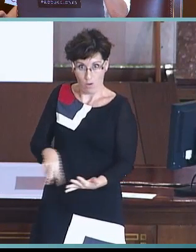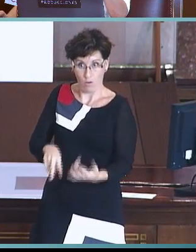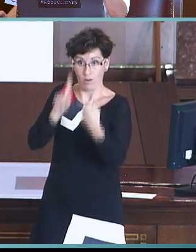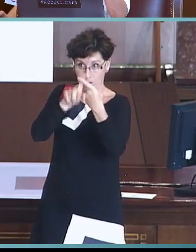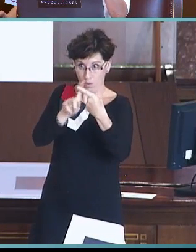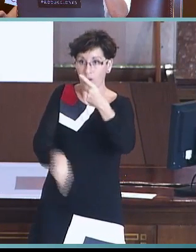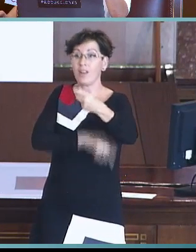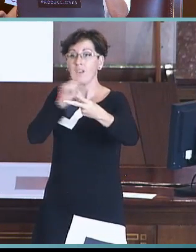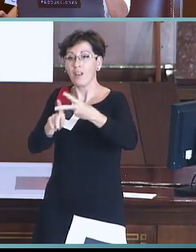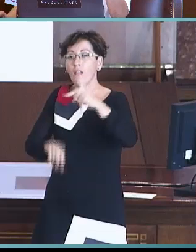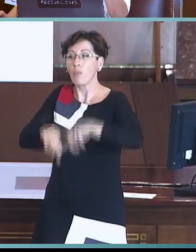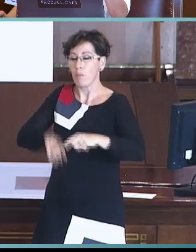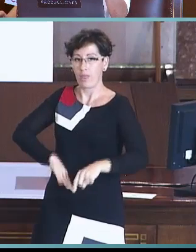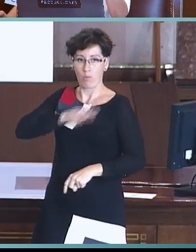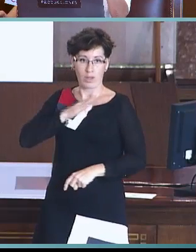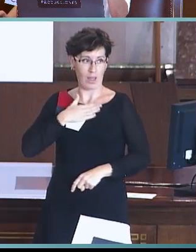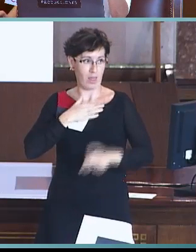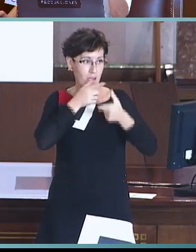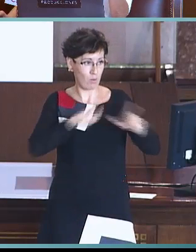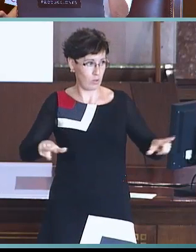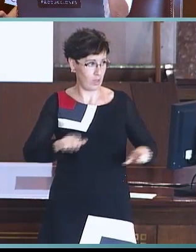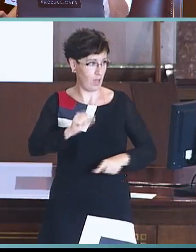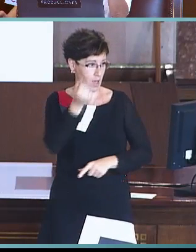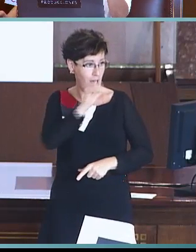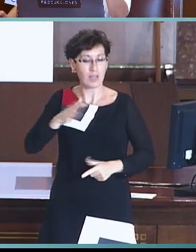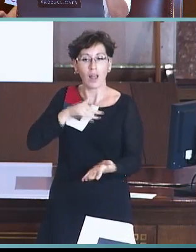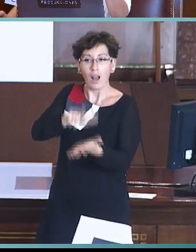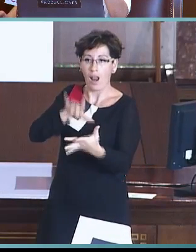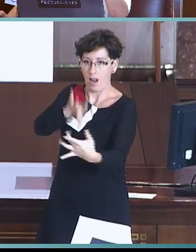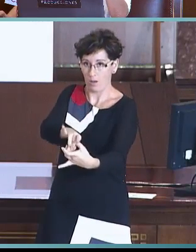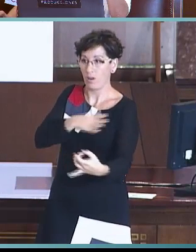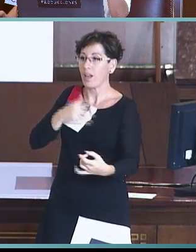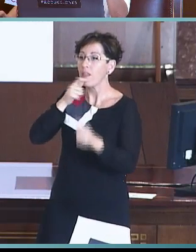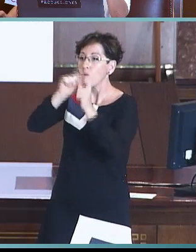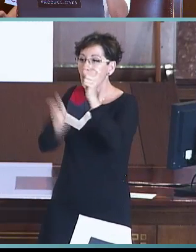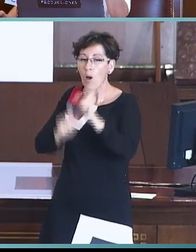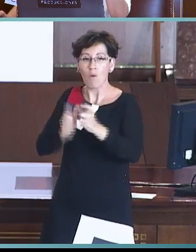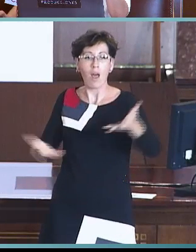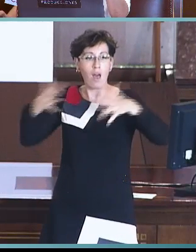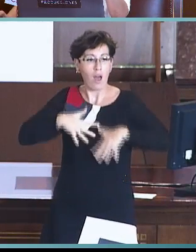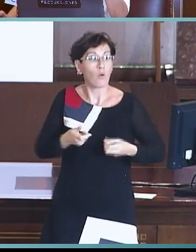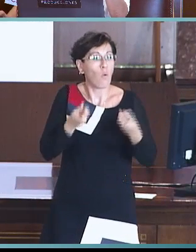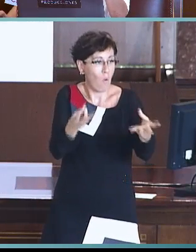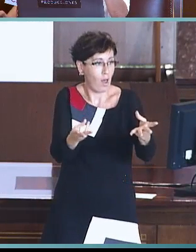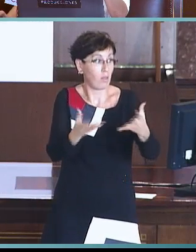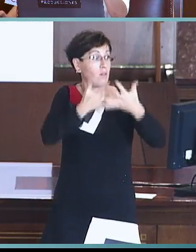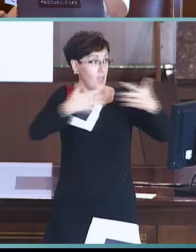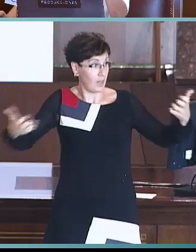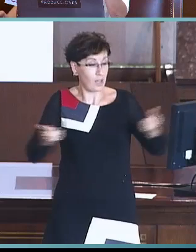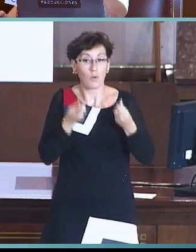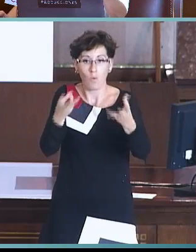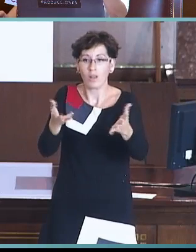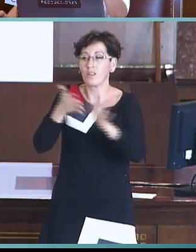esa competencia lingüística. Y siendo dentro de esta competencia lingüística es el vocabulario y la sintaxis los que tienen un efecto